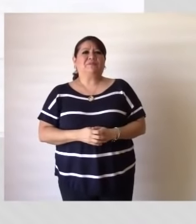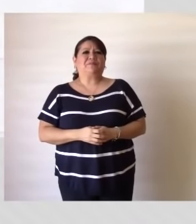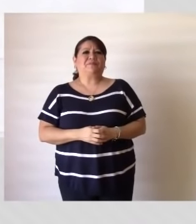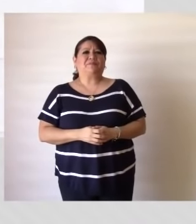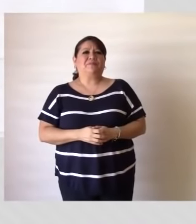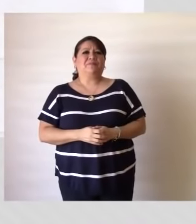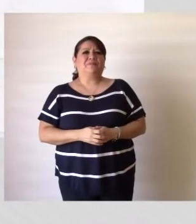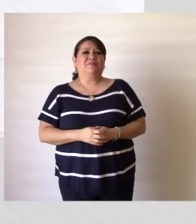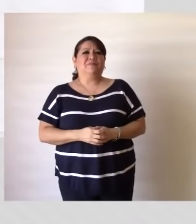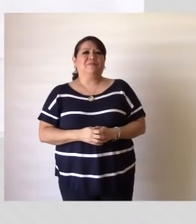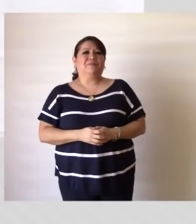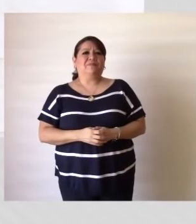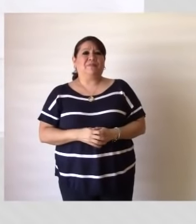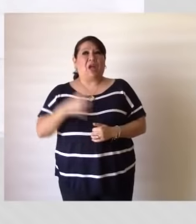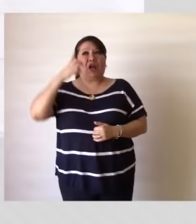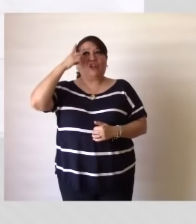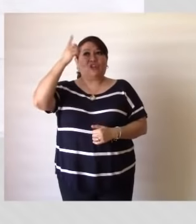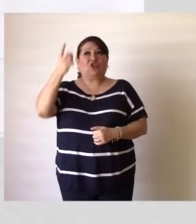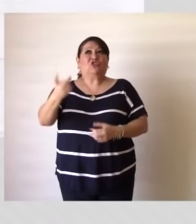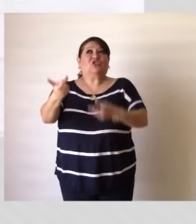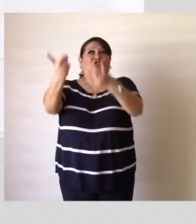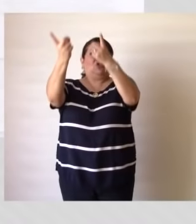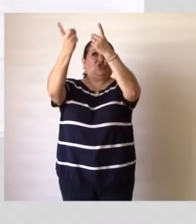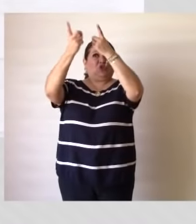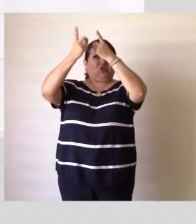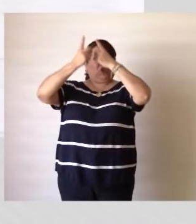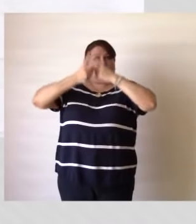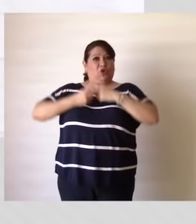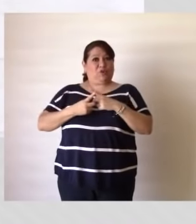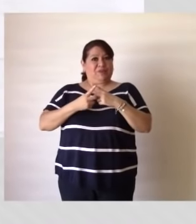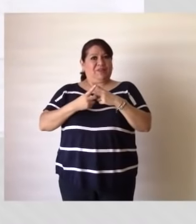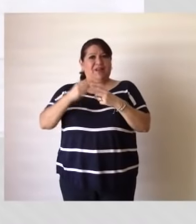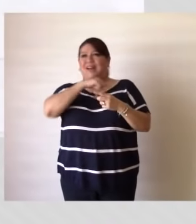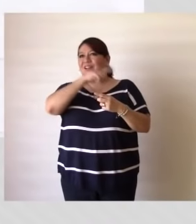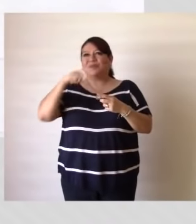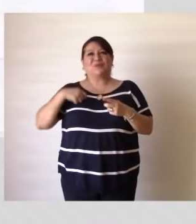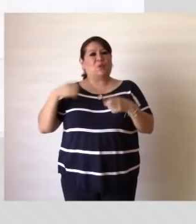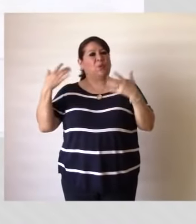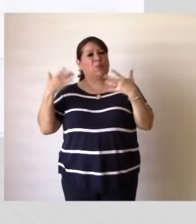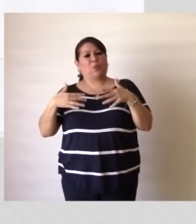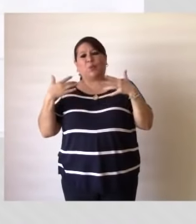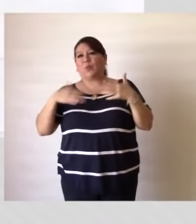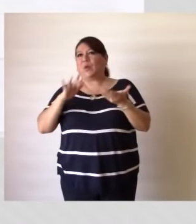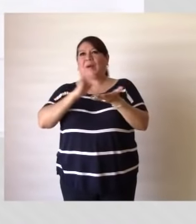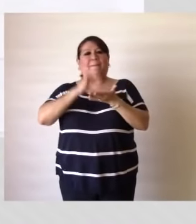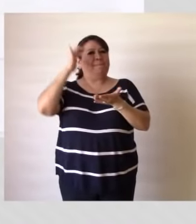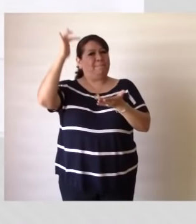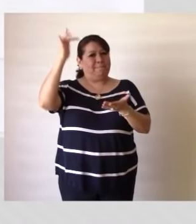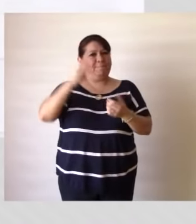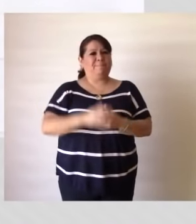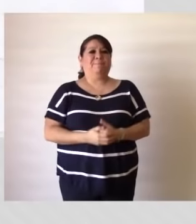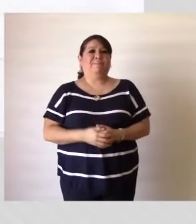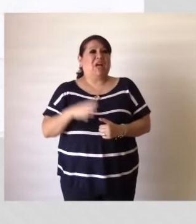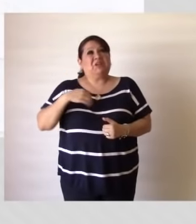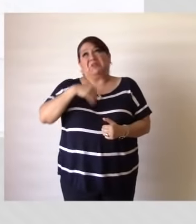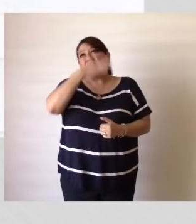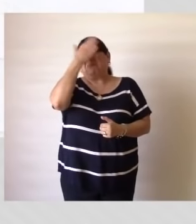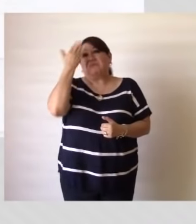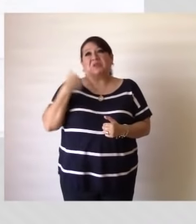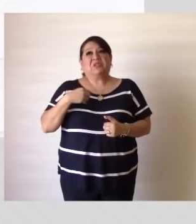seguramente si alguien te trae de la tienda una paleta o te trae de la tienda